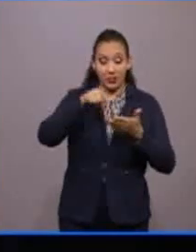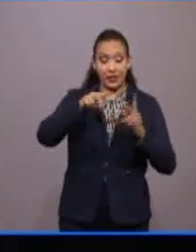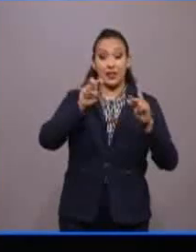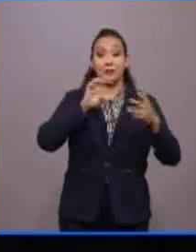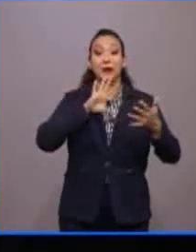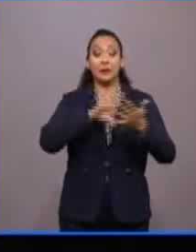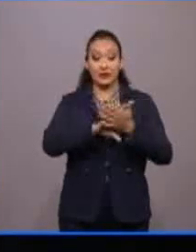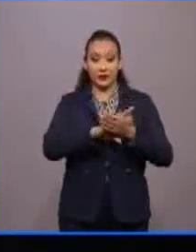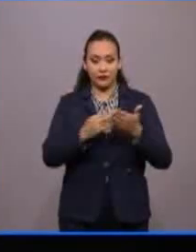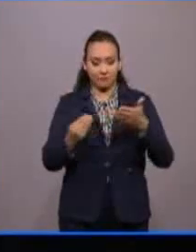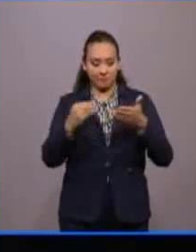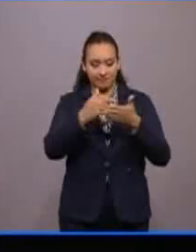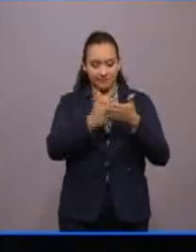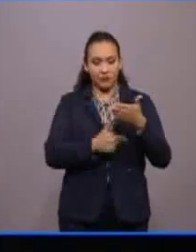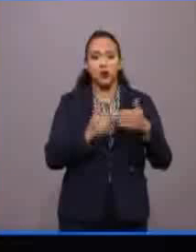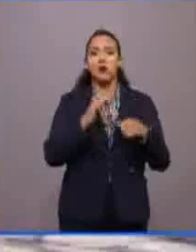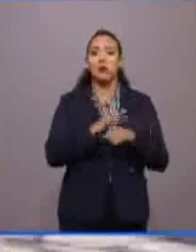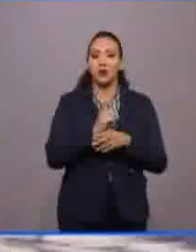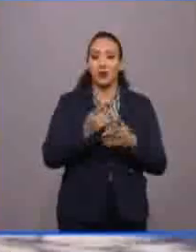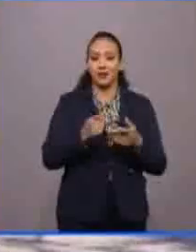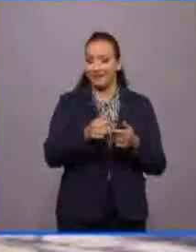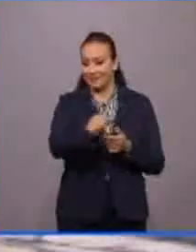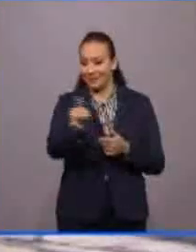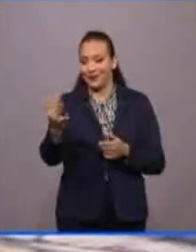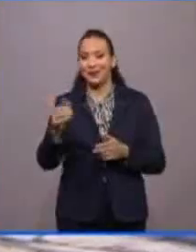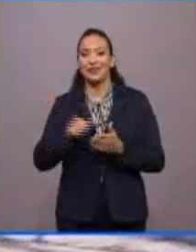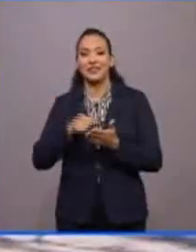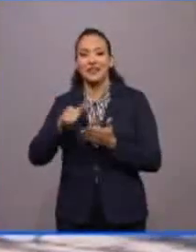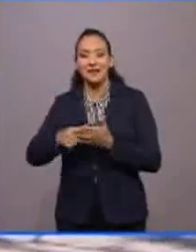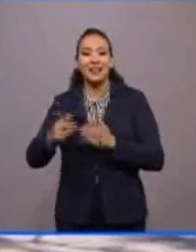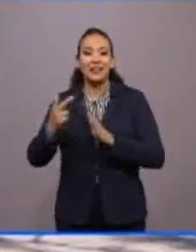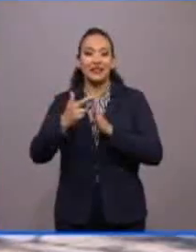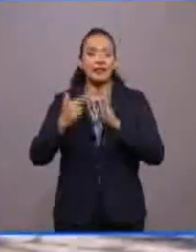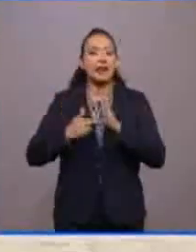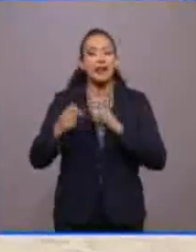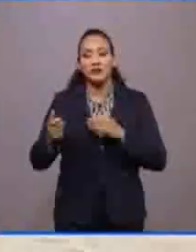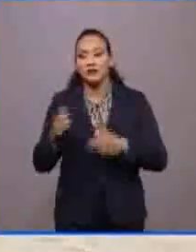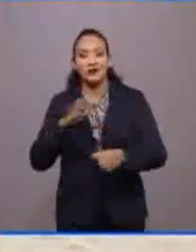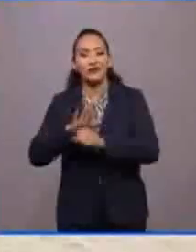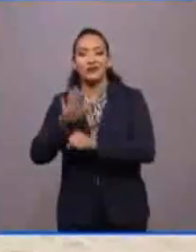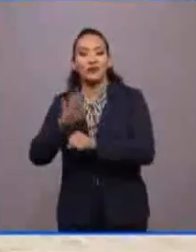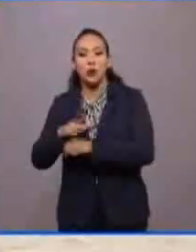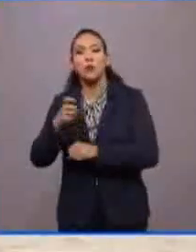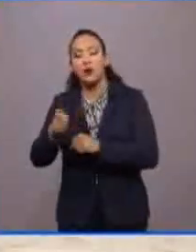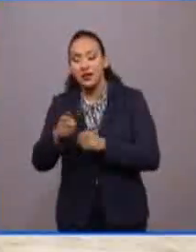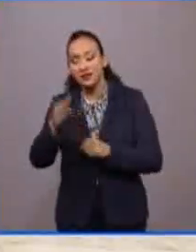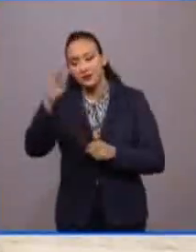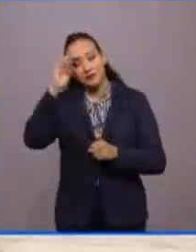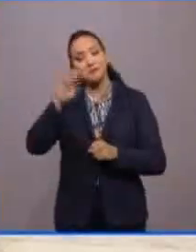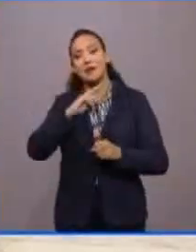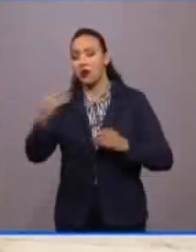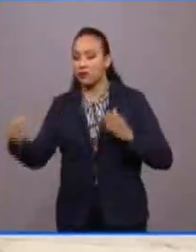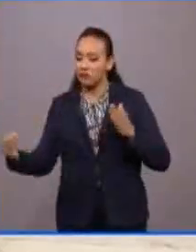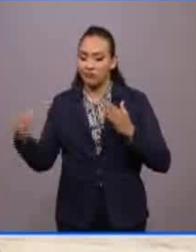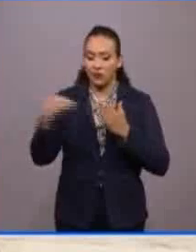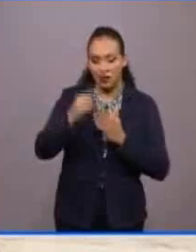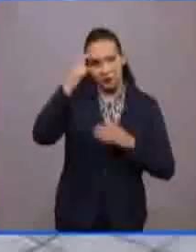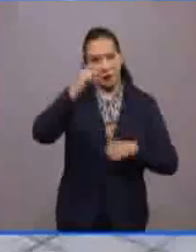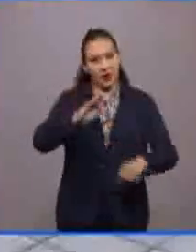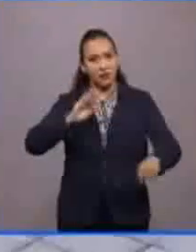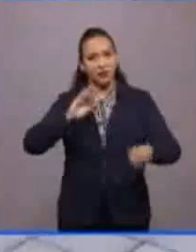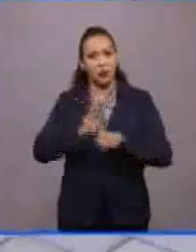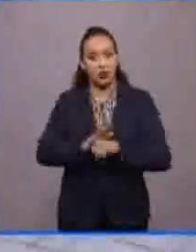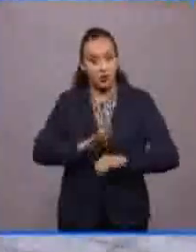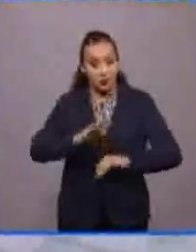se justifica ante la insuficiencia de las normas civiles para hacer frente a esa conducta, lo que amerita una protección reforzada a